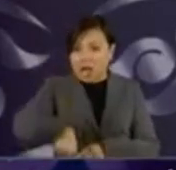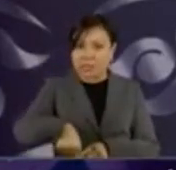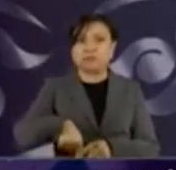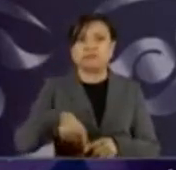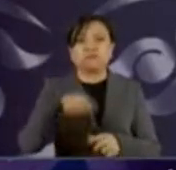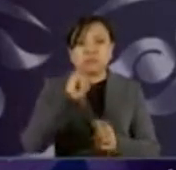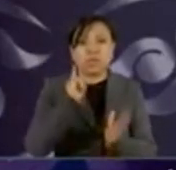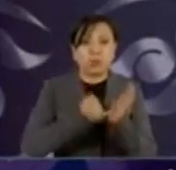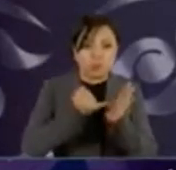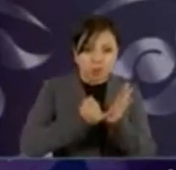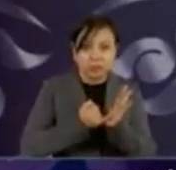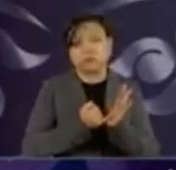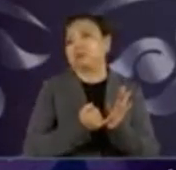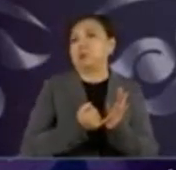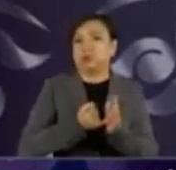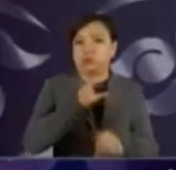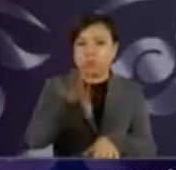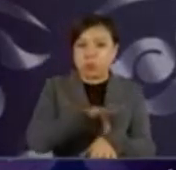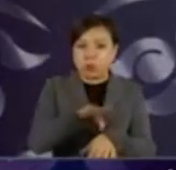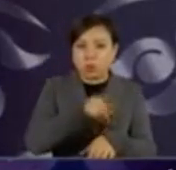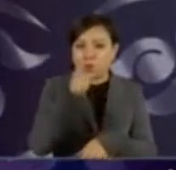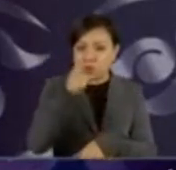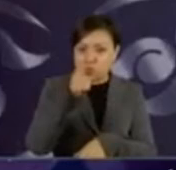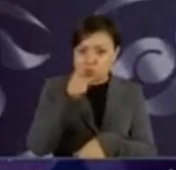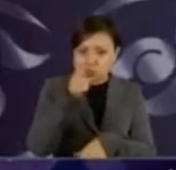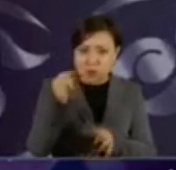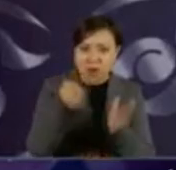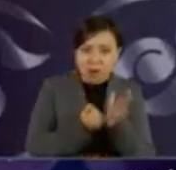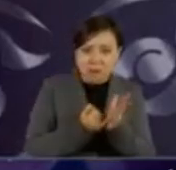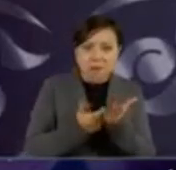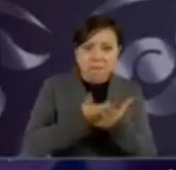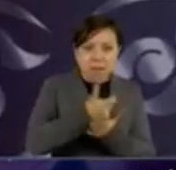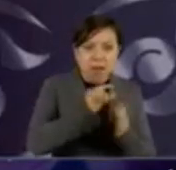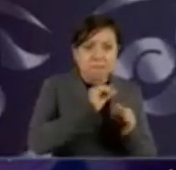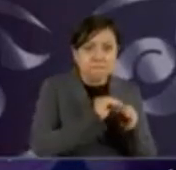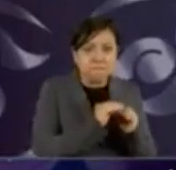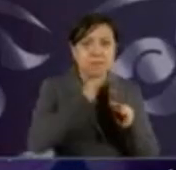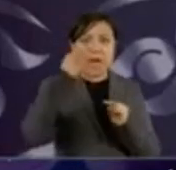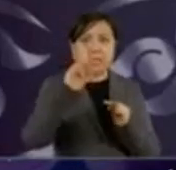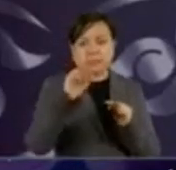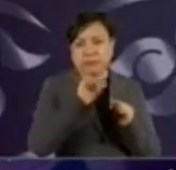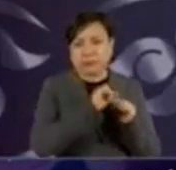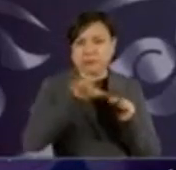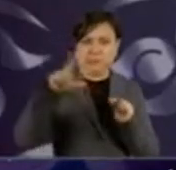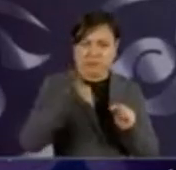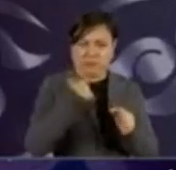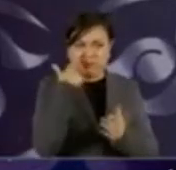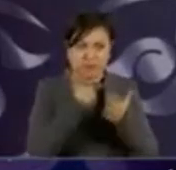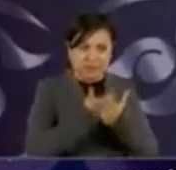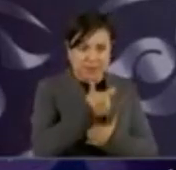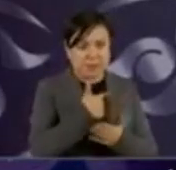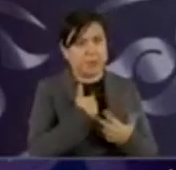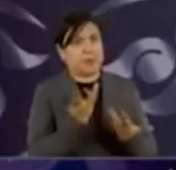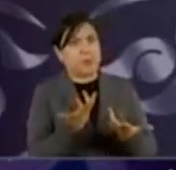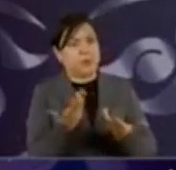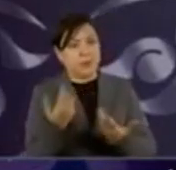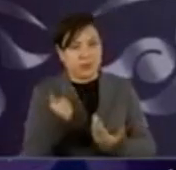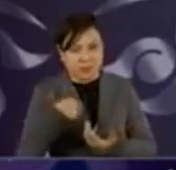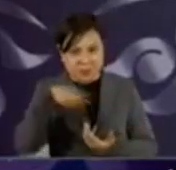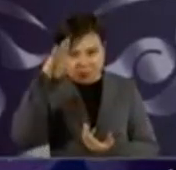una reunión, por cierto, de diputados y diputadas del partido mayoritario, justo ahí